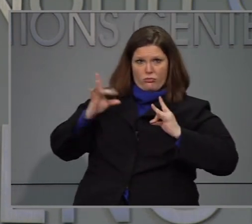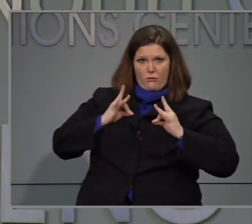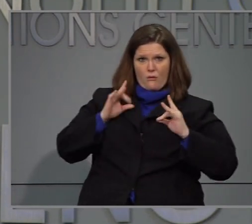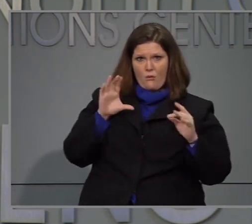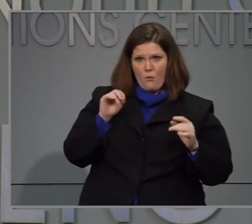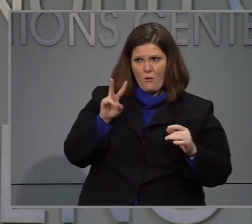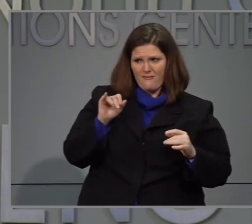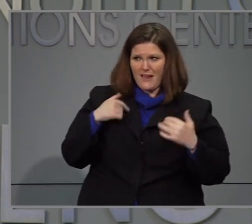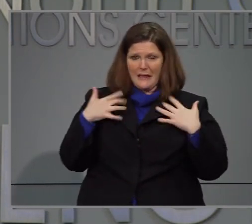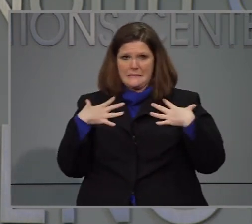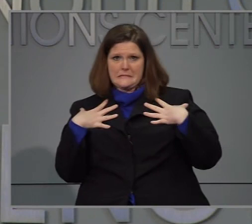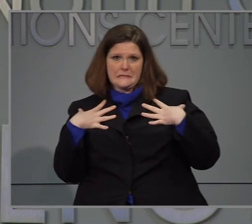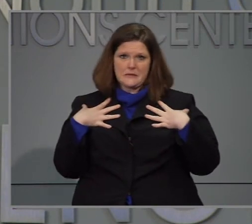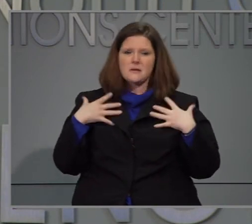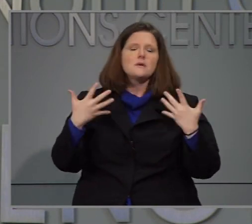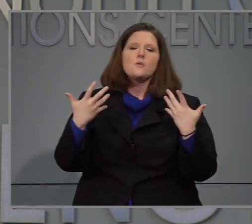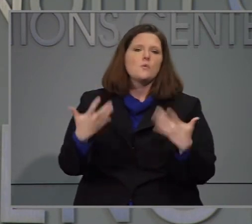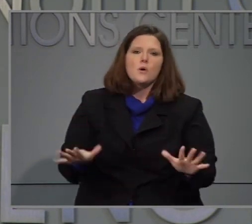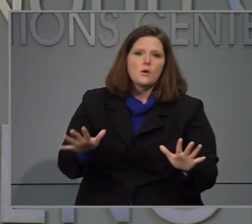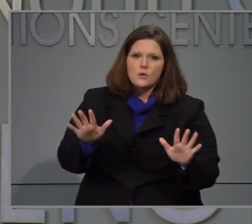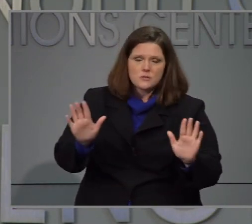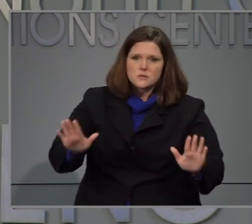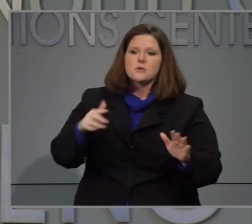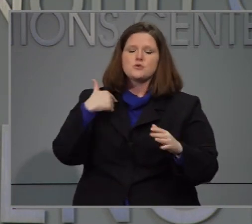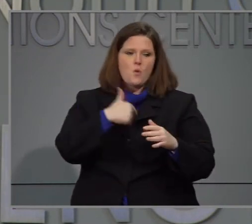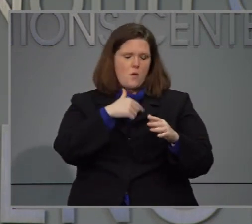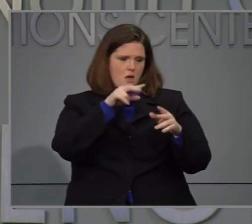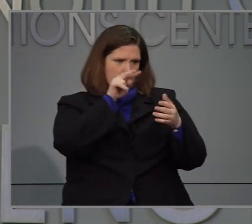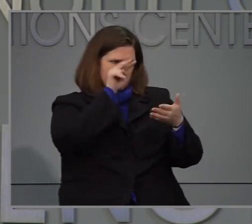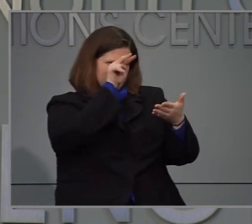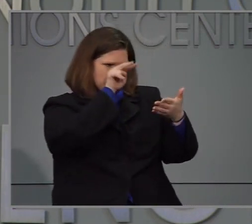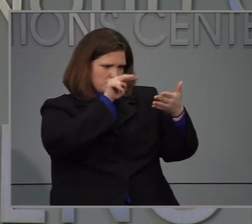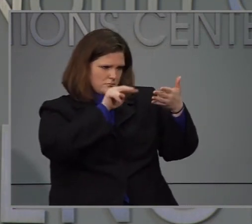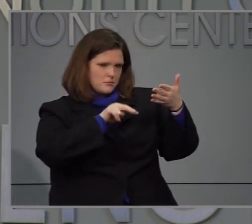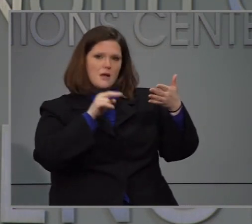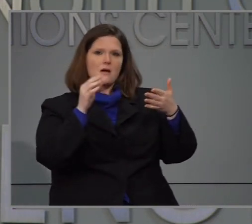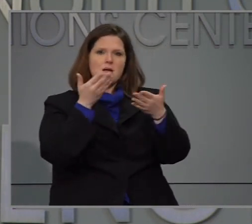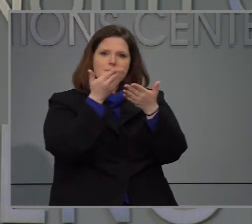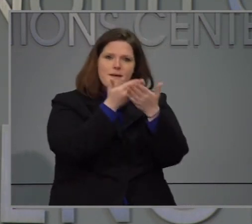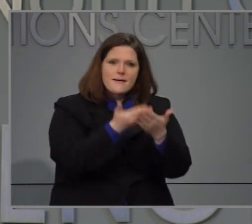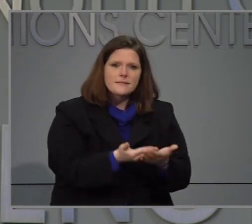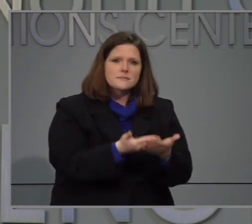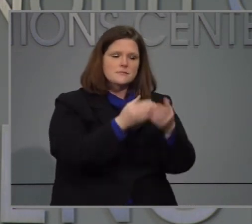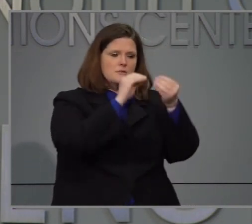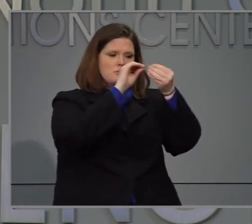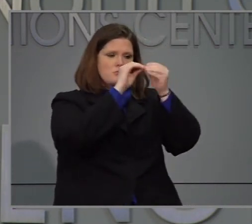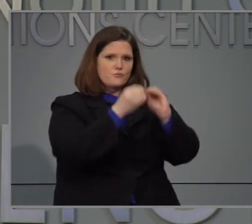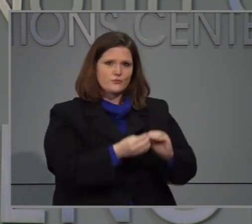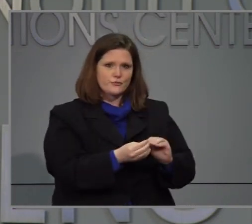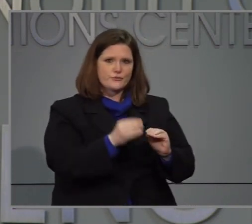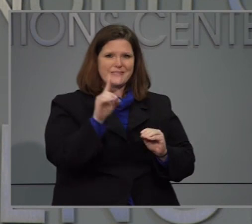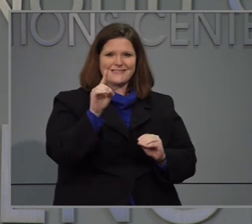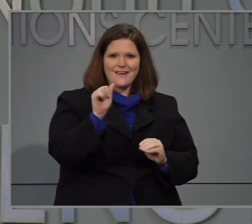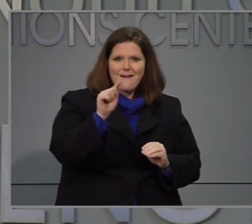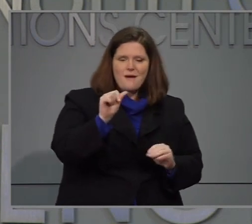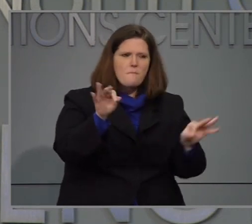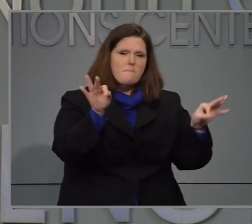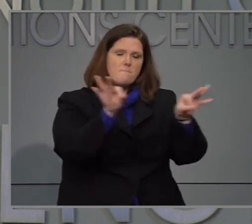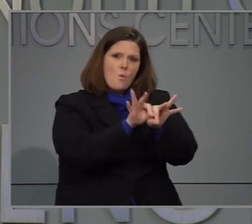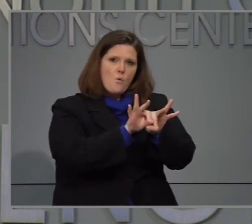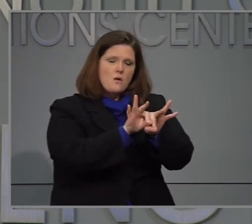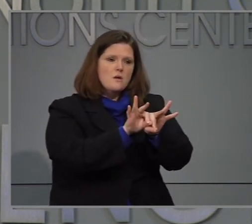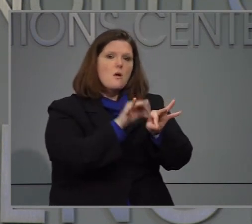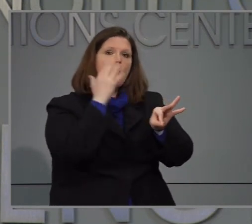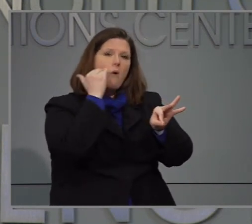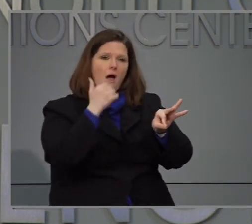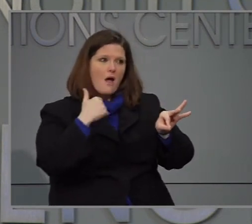confiamos en los datos, en los hechos y en la información científica. Basamos en todo esto nuestra